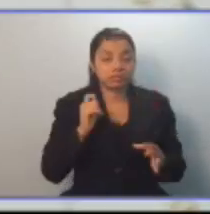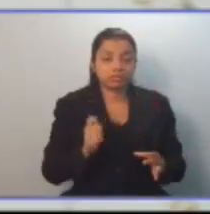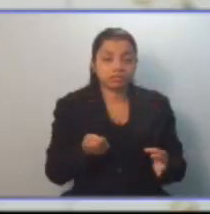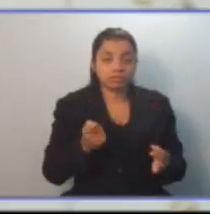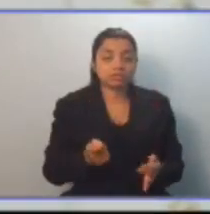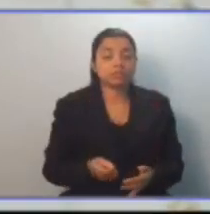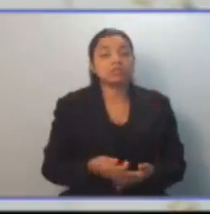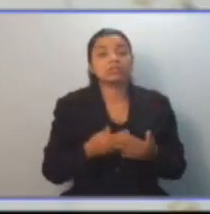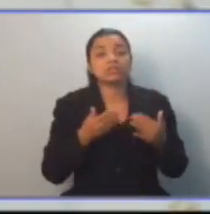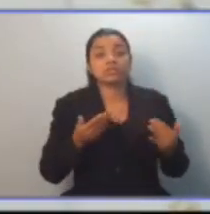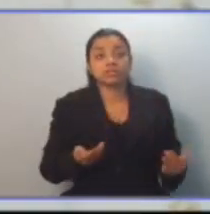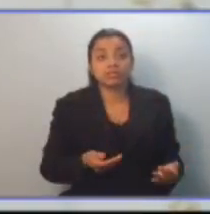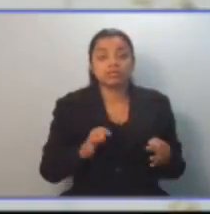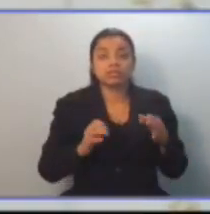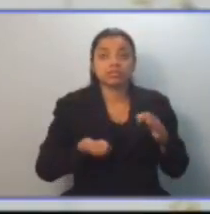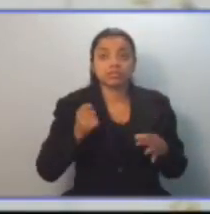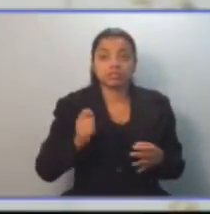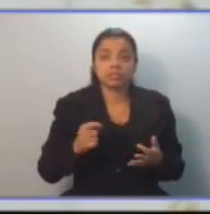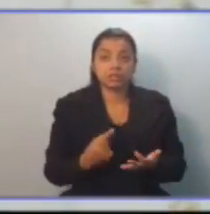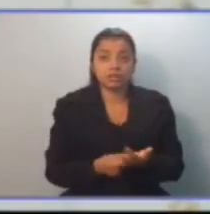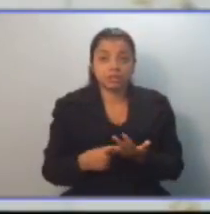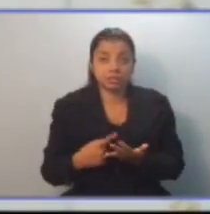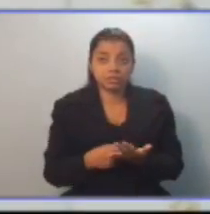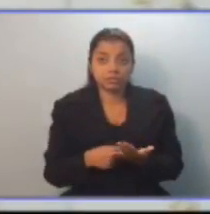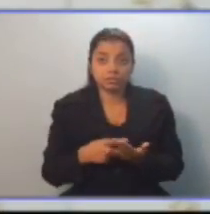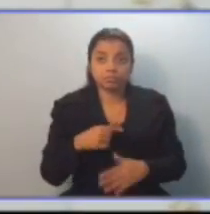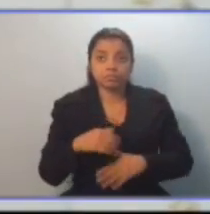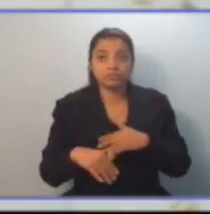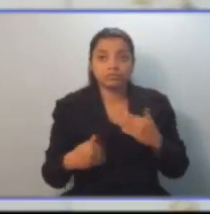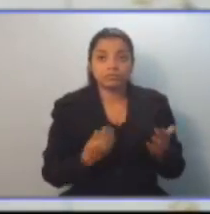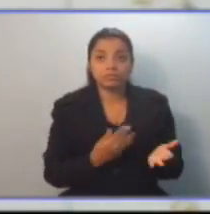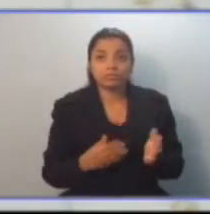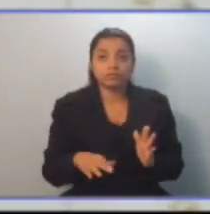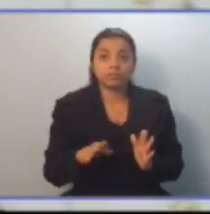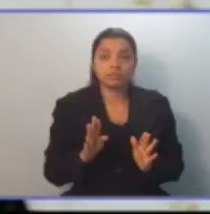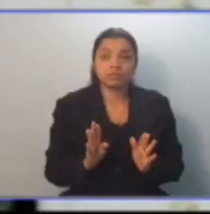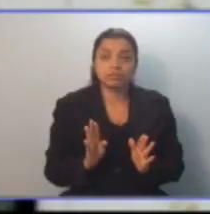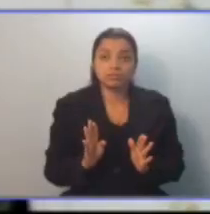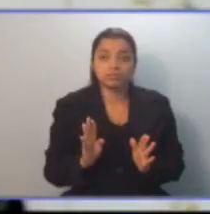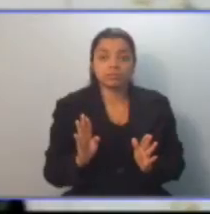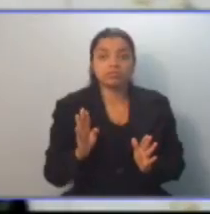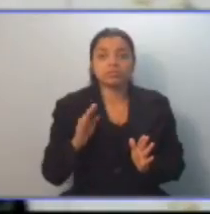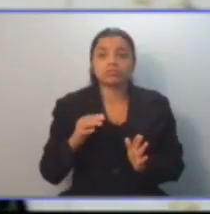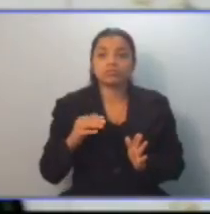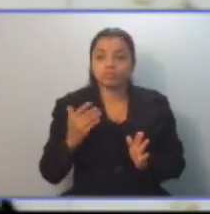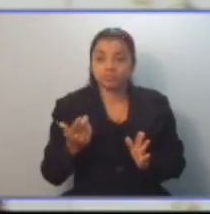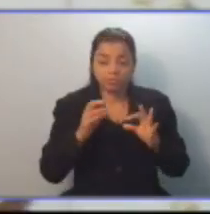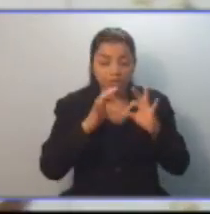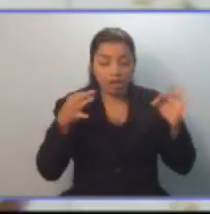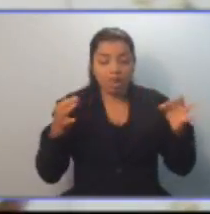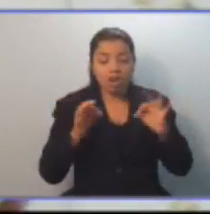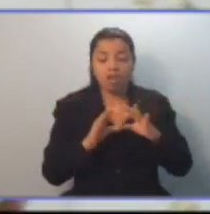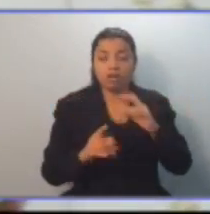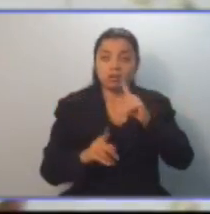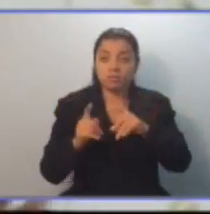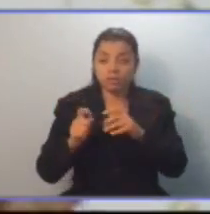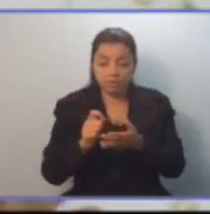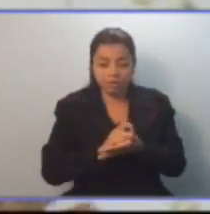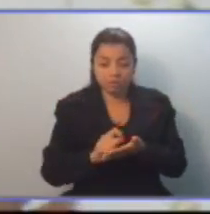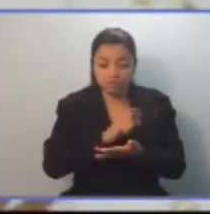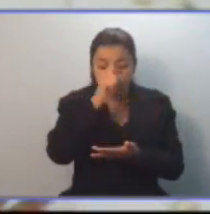que el juez deje de lado una discusión con sus colaboradores jurídicos, con sus otros colegas magistrados, por estar redactando preguntas para el examen de